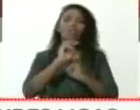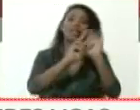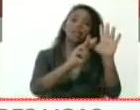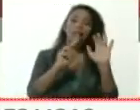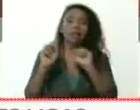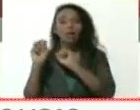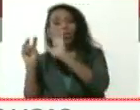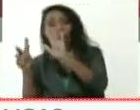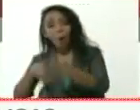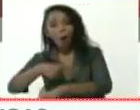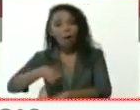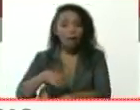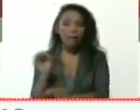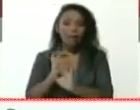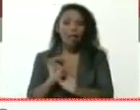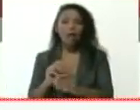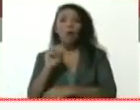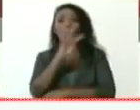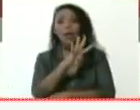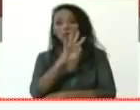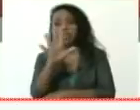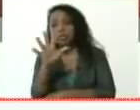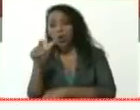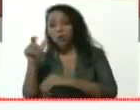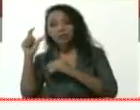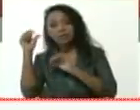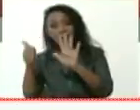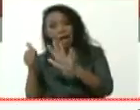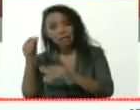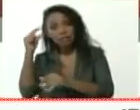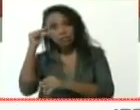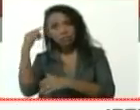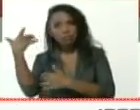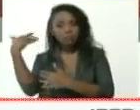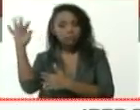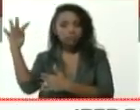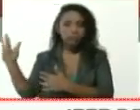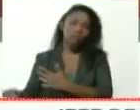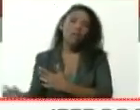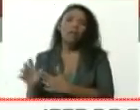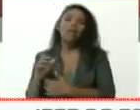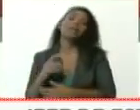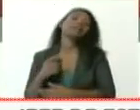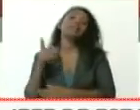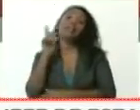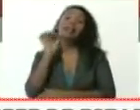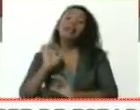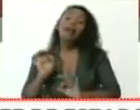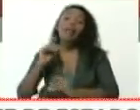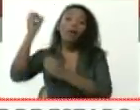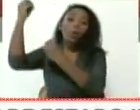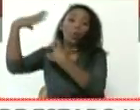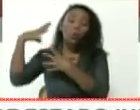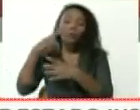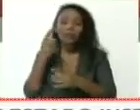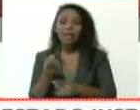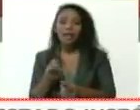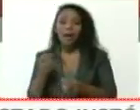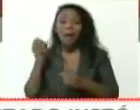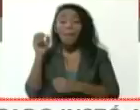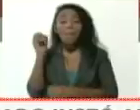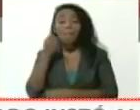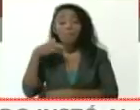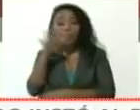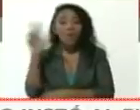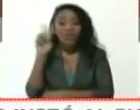electricidad, 4 días, 5 días, 4 días en la mayoría de los casos, uno dijo, bueno, el pueblo venezolano puede reaccionar.